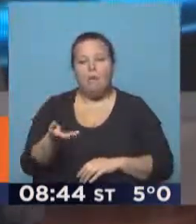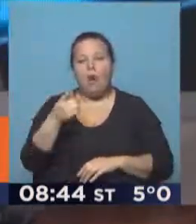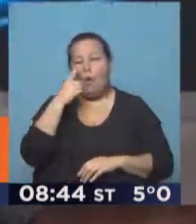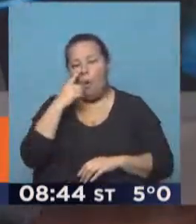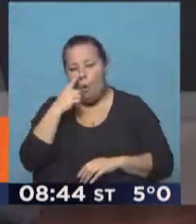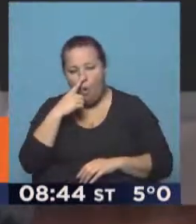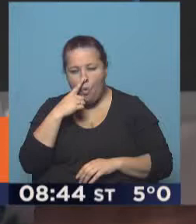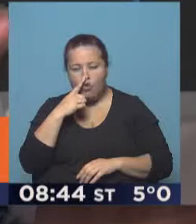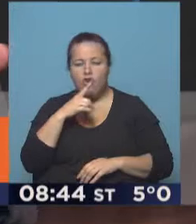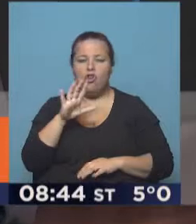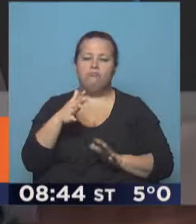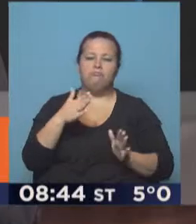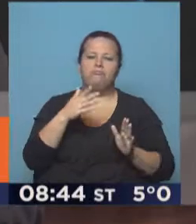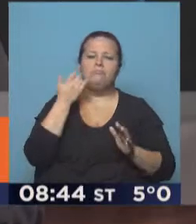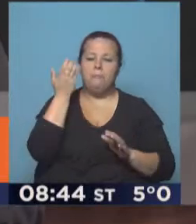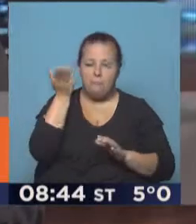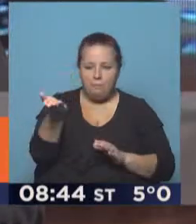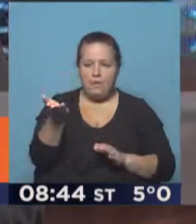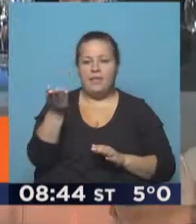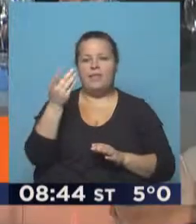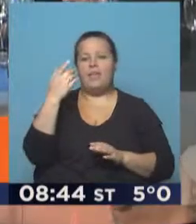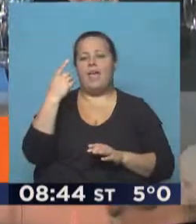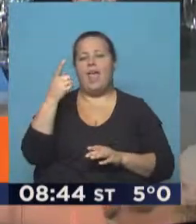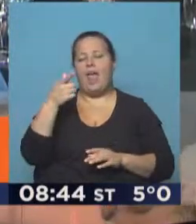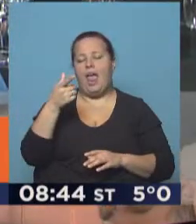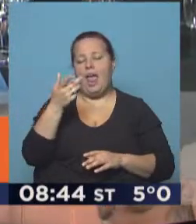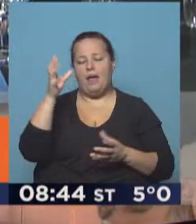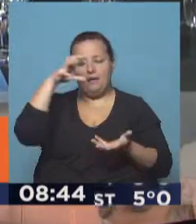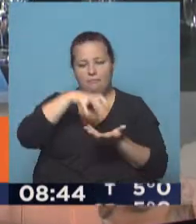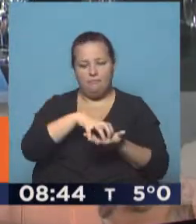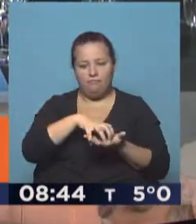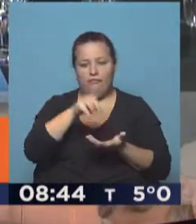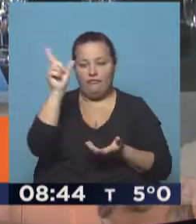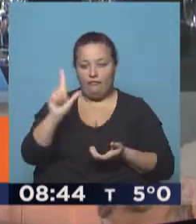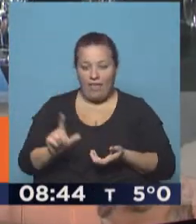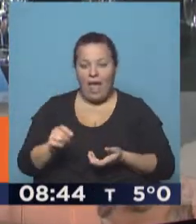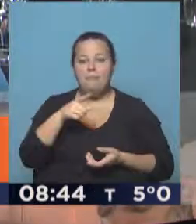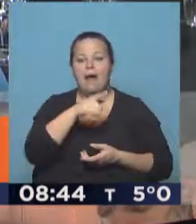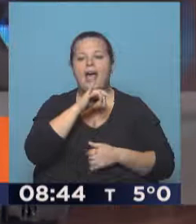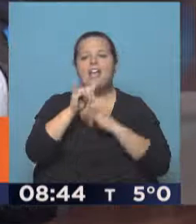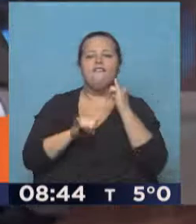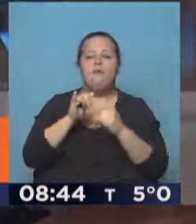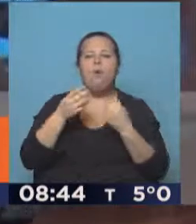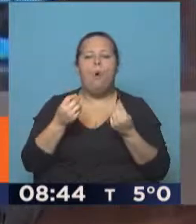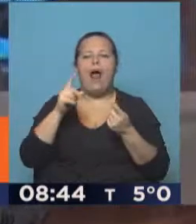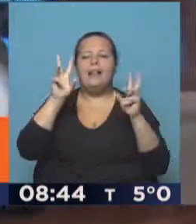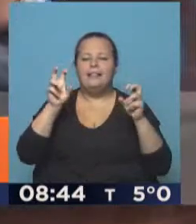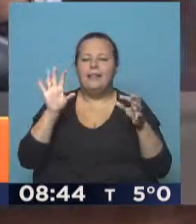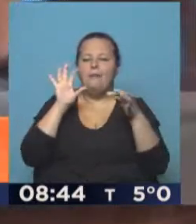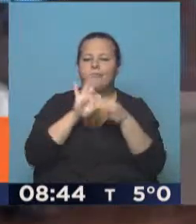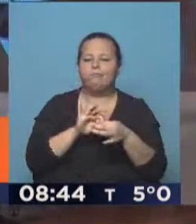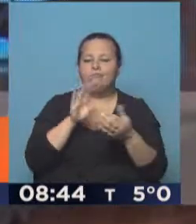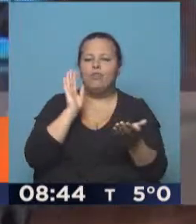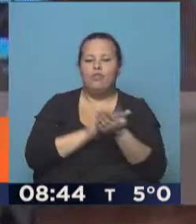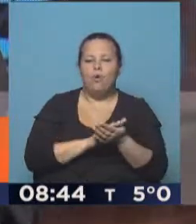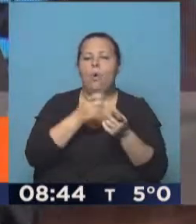junio, y después de haber pedido un oficio a la Cámara Federal para que informe cuáles eran las causas vinculadas,